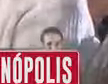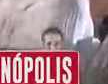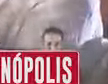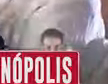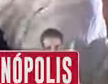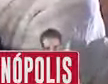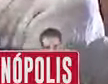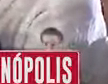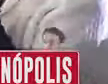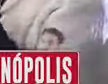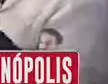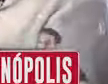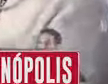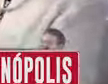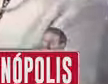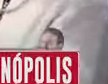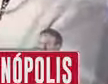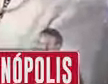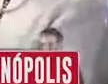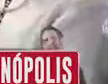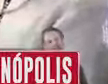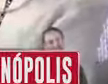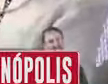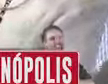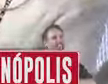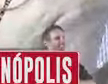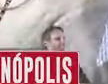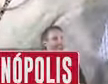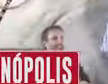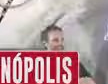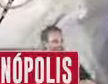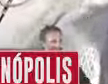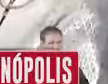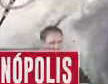cómo están chicas porque está así que son chicas eternas